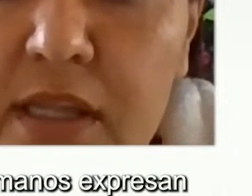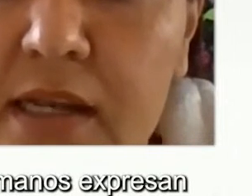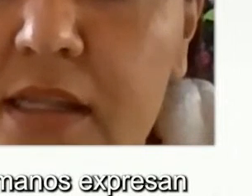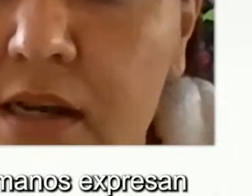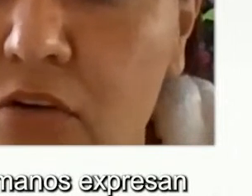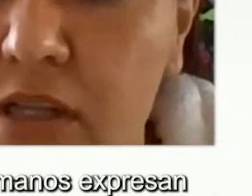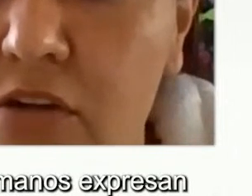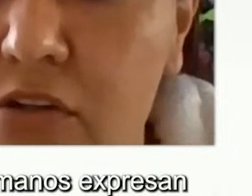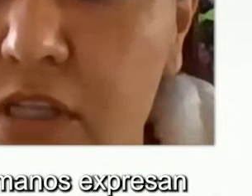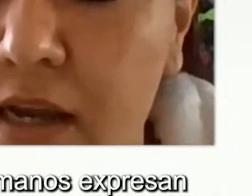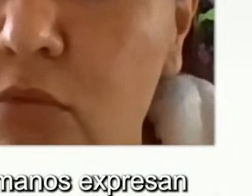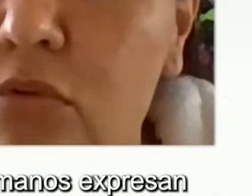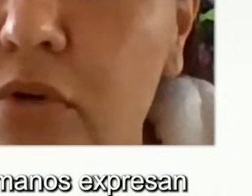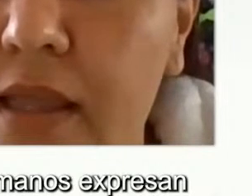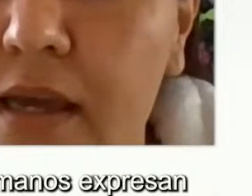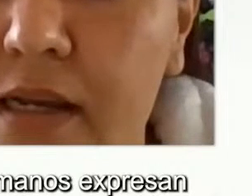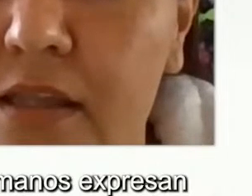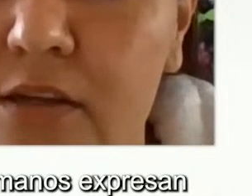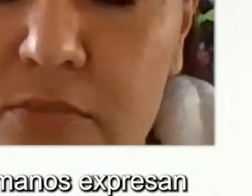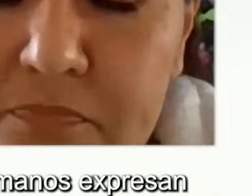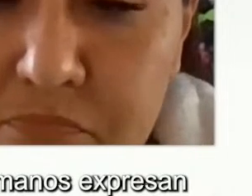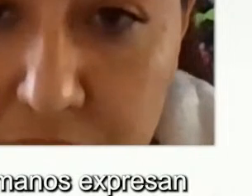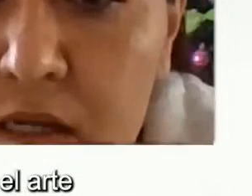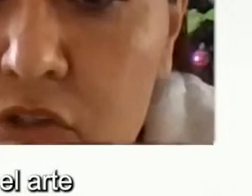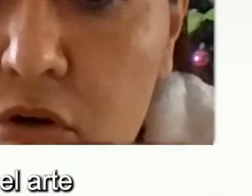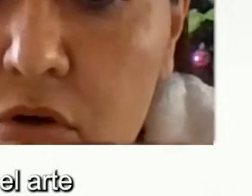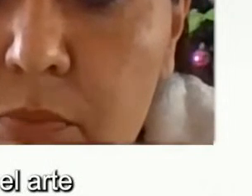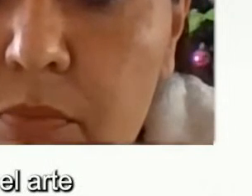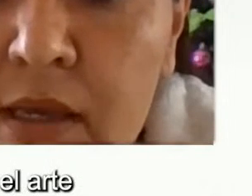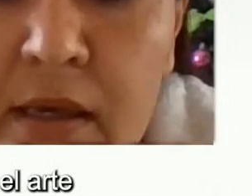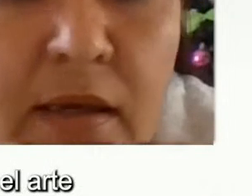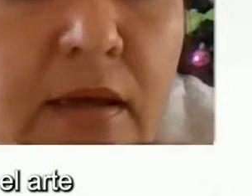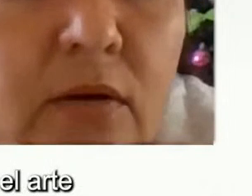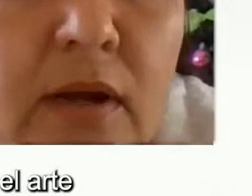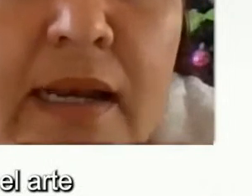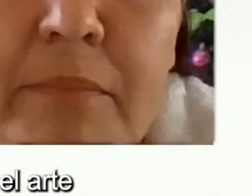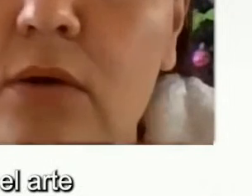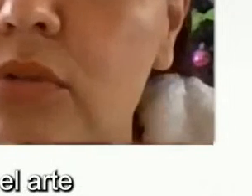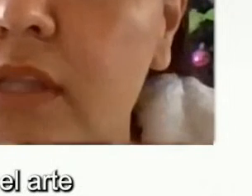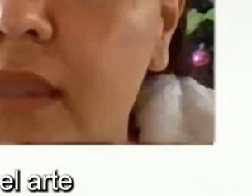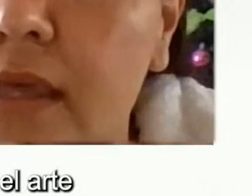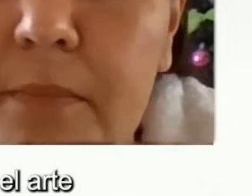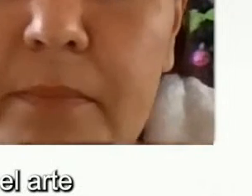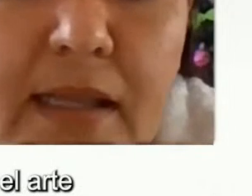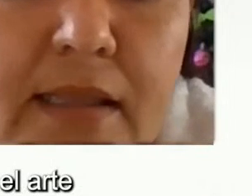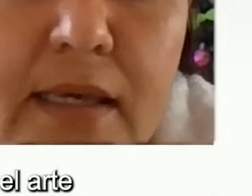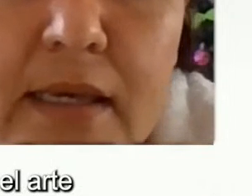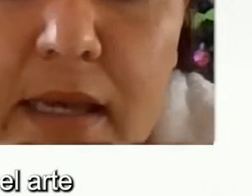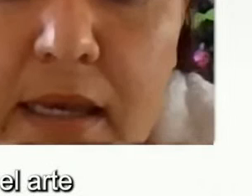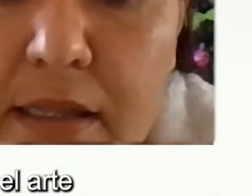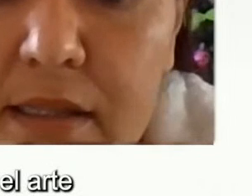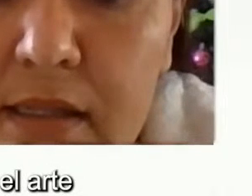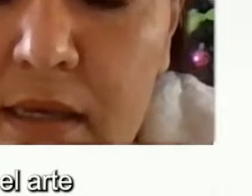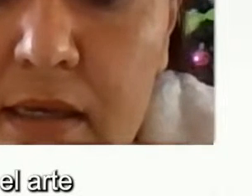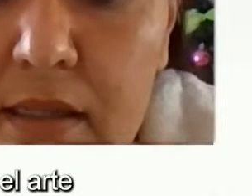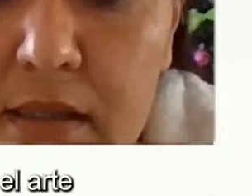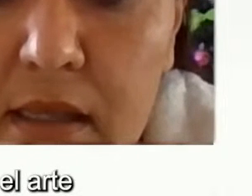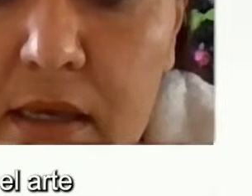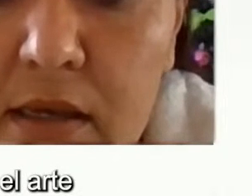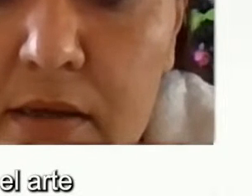y potencializan lo que son la cultura de Jalisco. Yo, en la pregunta de para ti, ¿qué